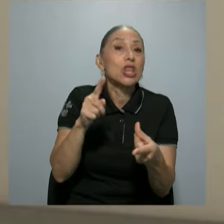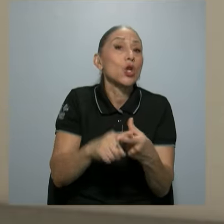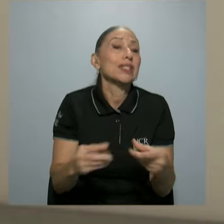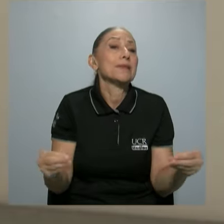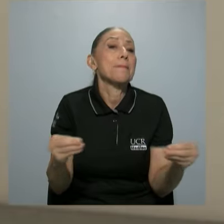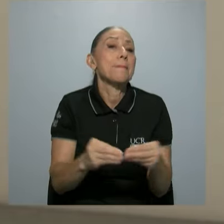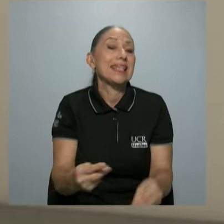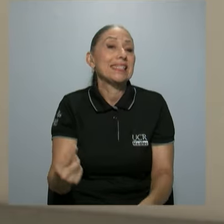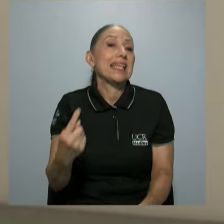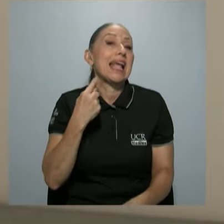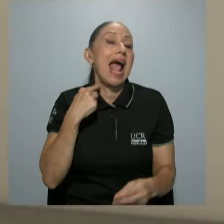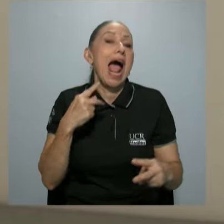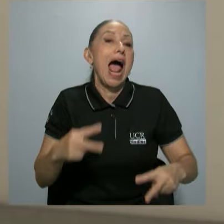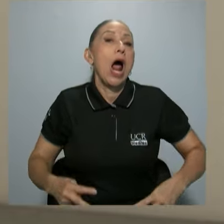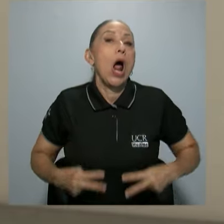sube,